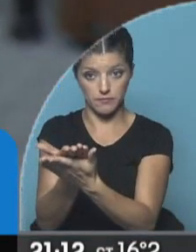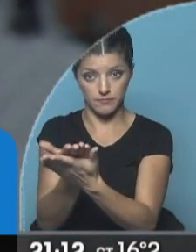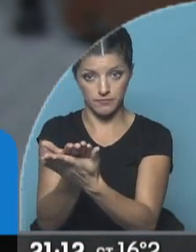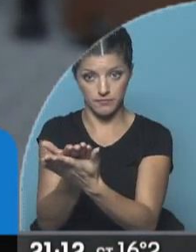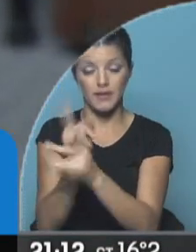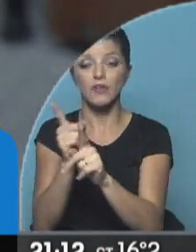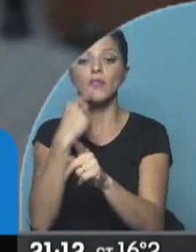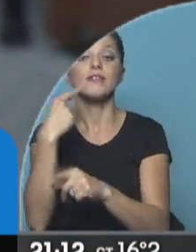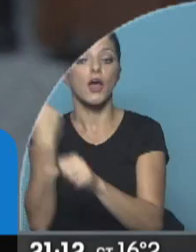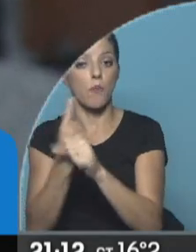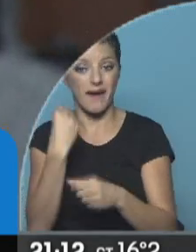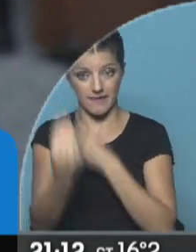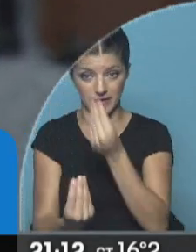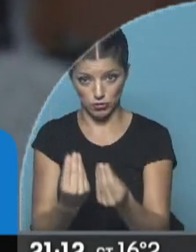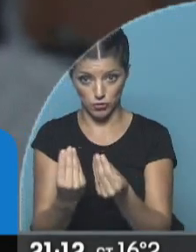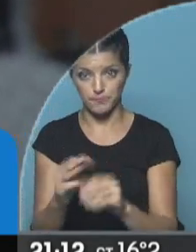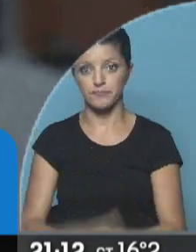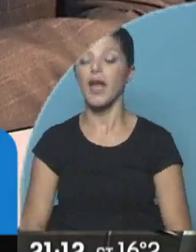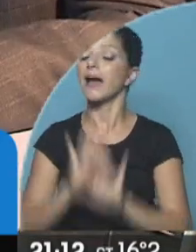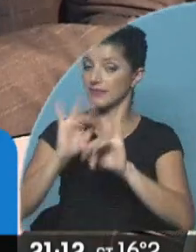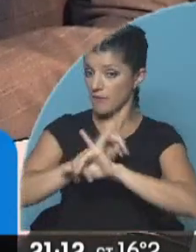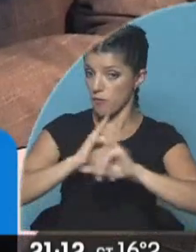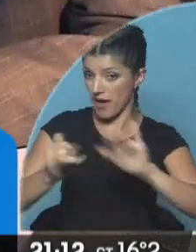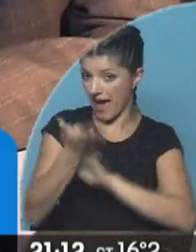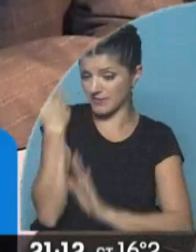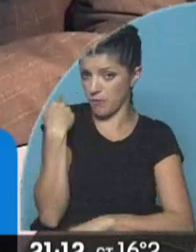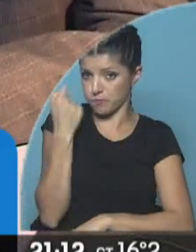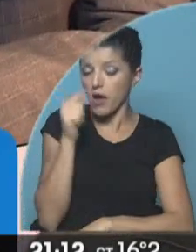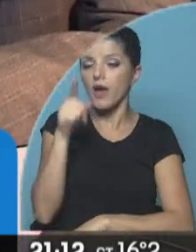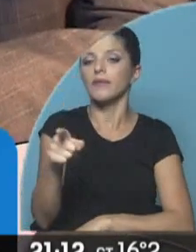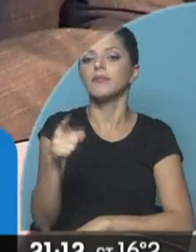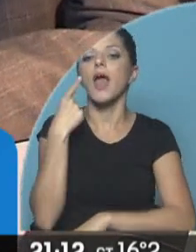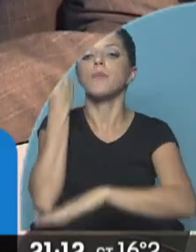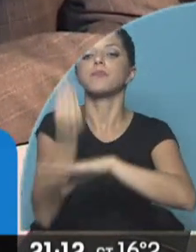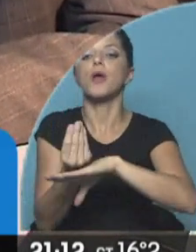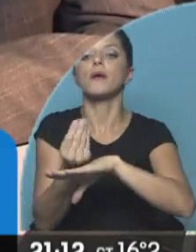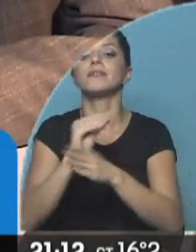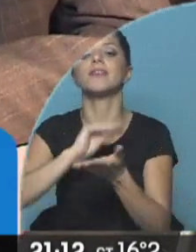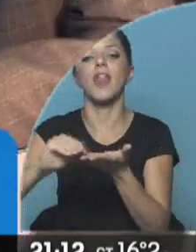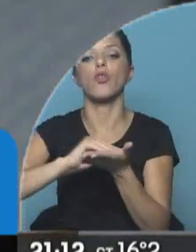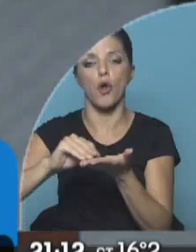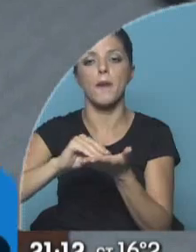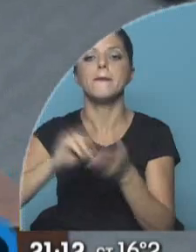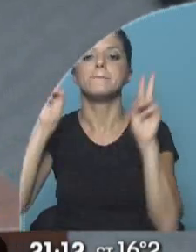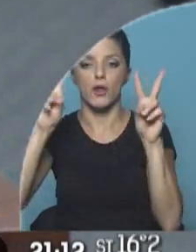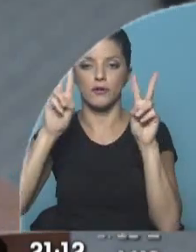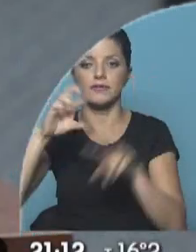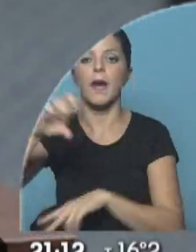impugna la candidatura de Menem. Esto lo ha informado hace minutos el jefe del bloque de senadores peronistas, Miguel Pichetto.